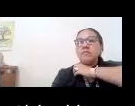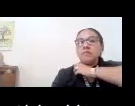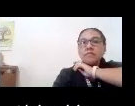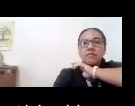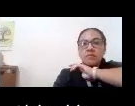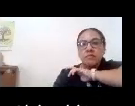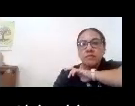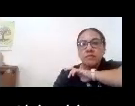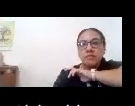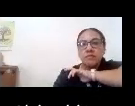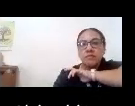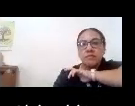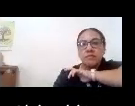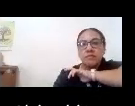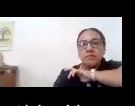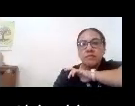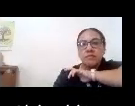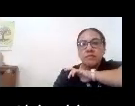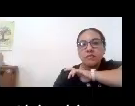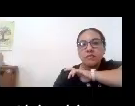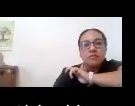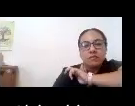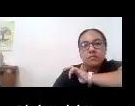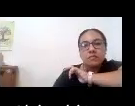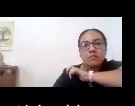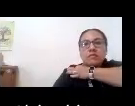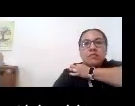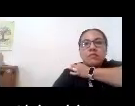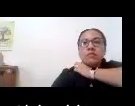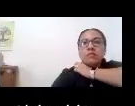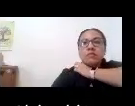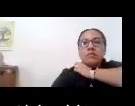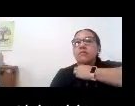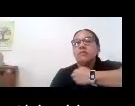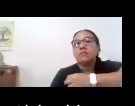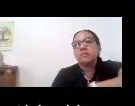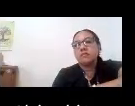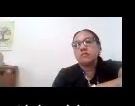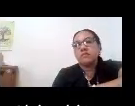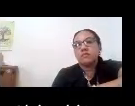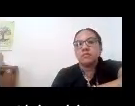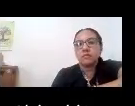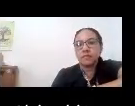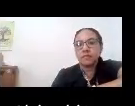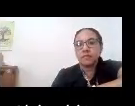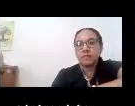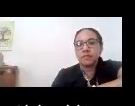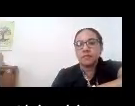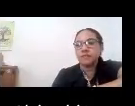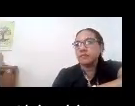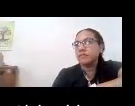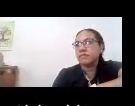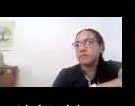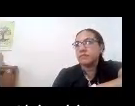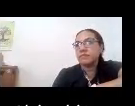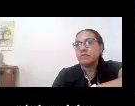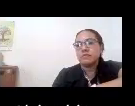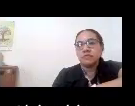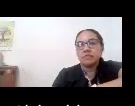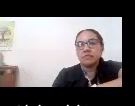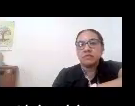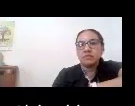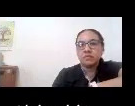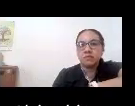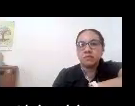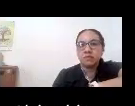mes y no solamente te tienen que atender el dedo, la pierna, porque resulta que se hizo una infección y ya